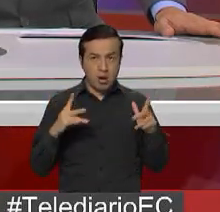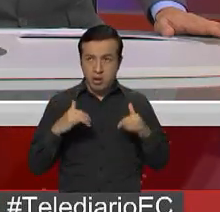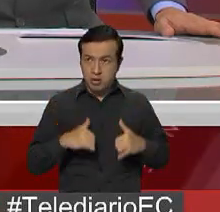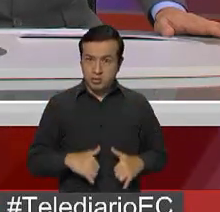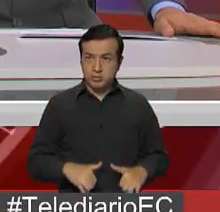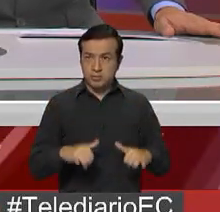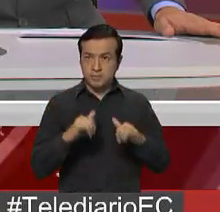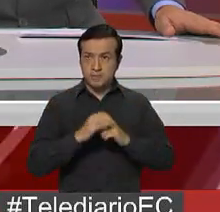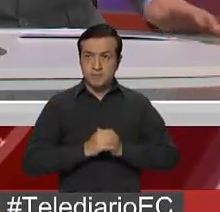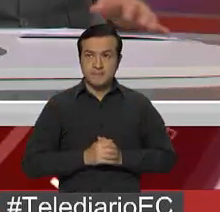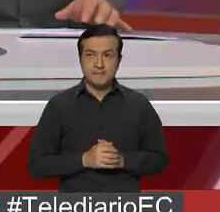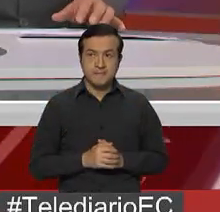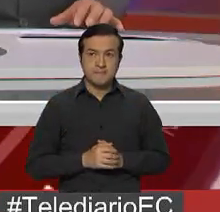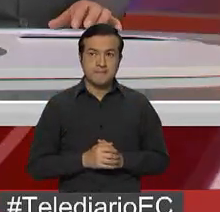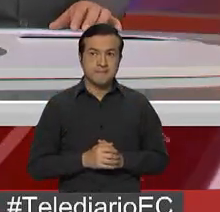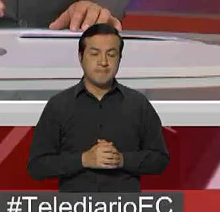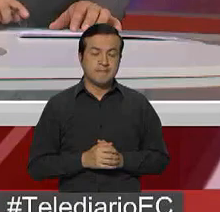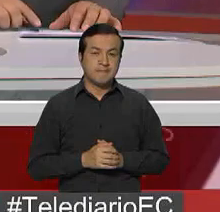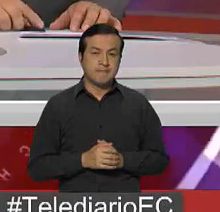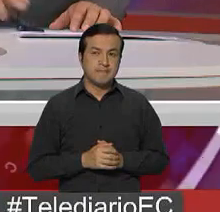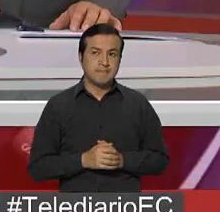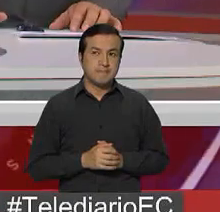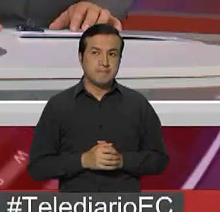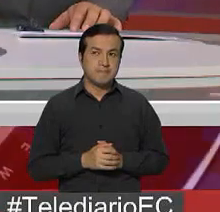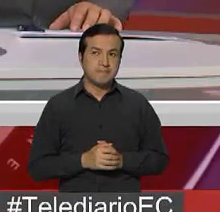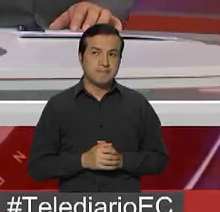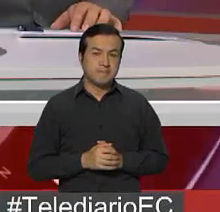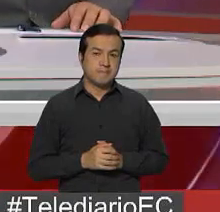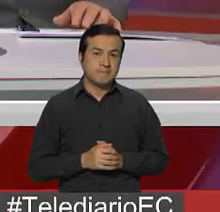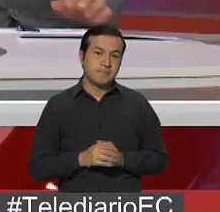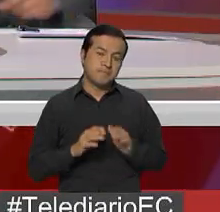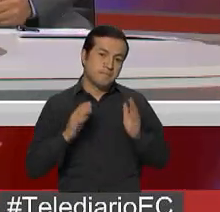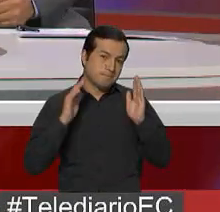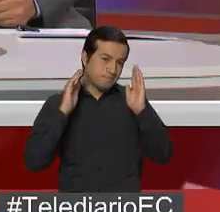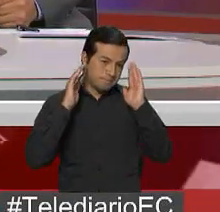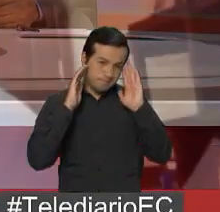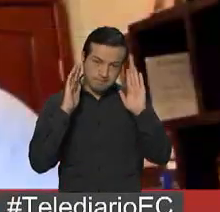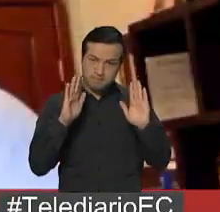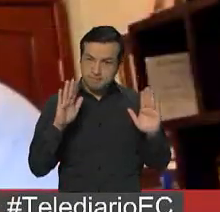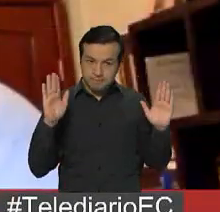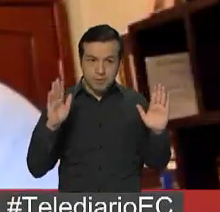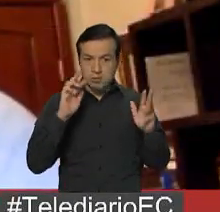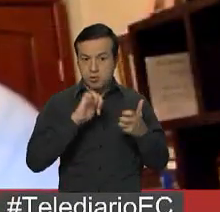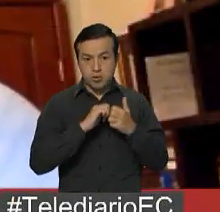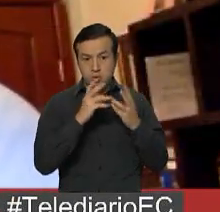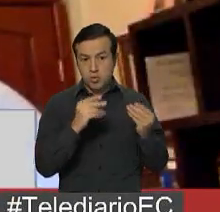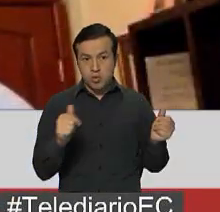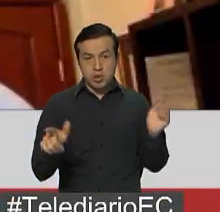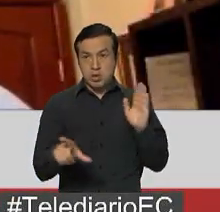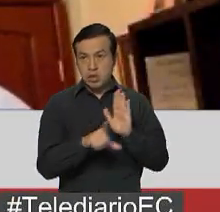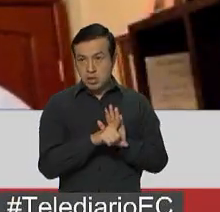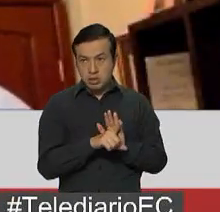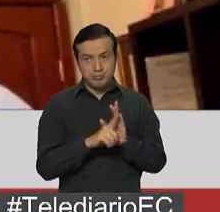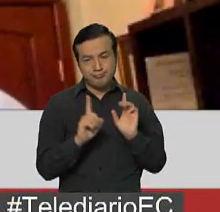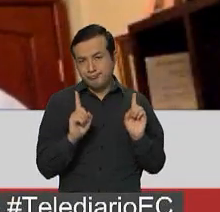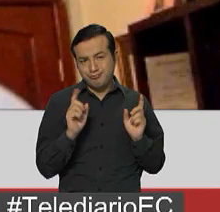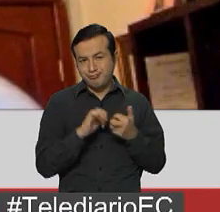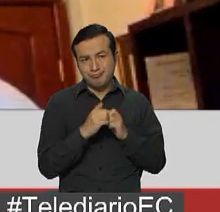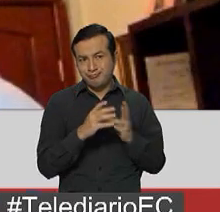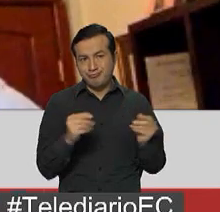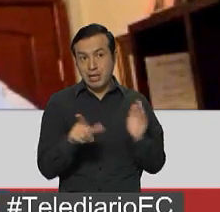repitiendo mire yo no soy adepto a que los problemas se resuelven a base de leyes